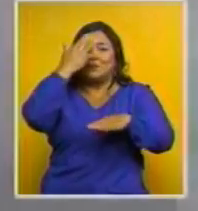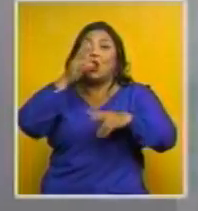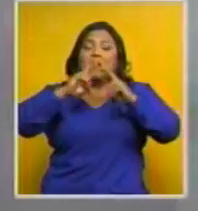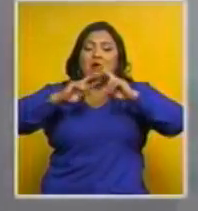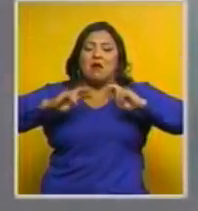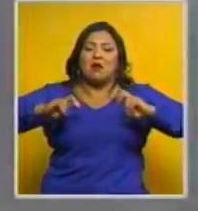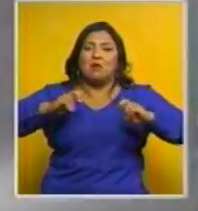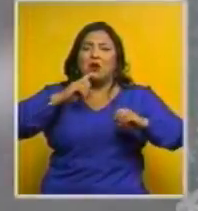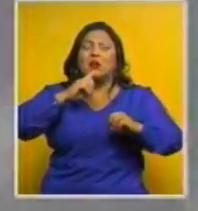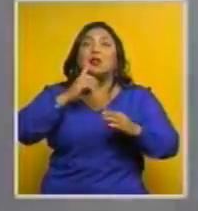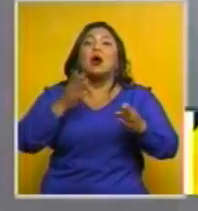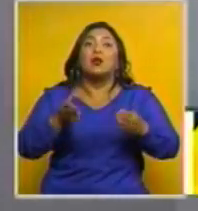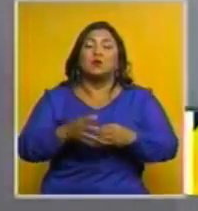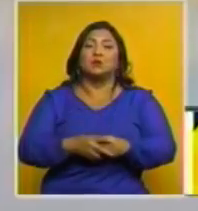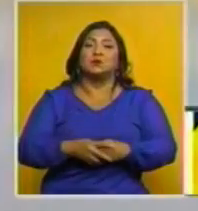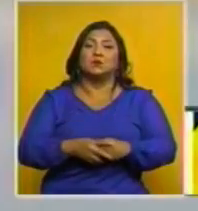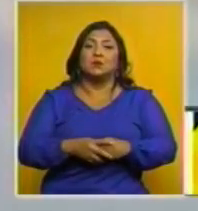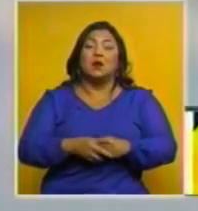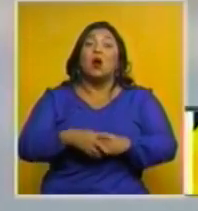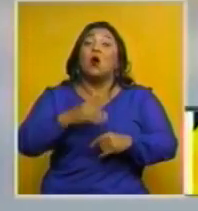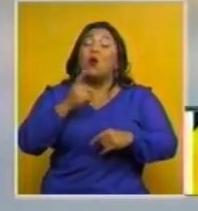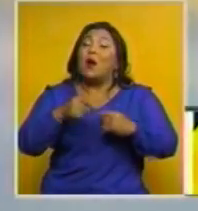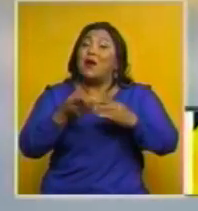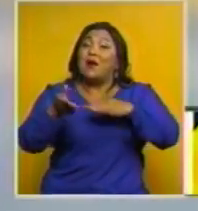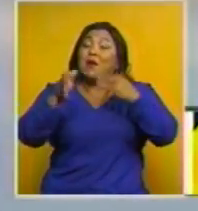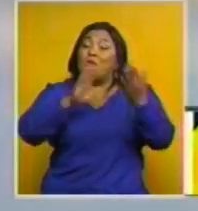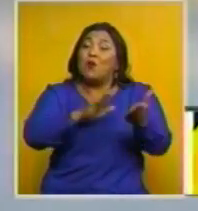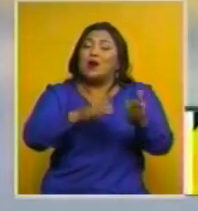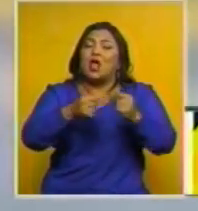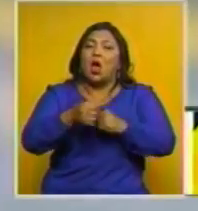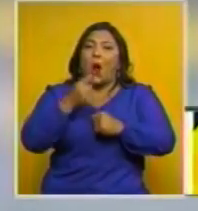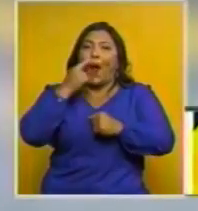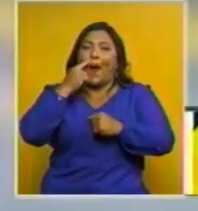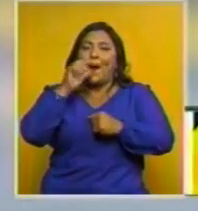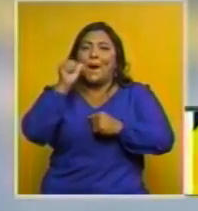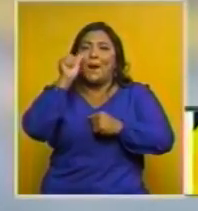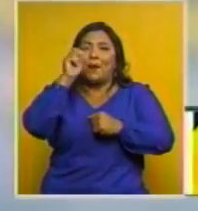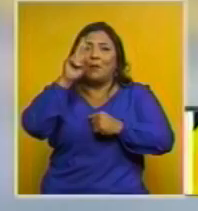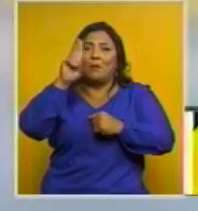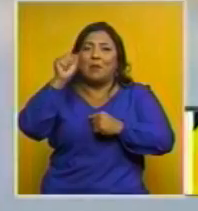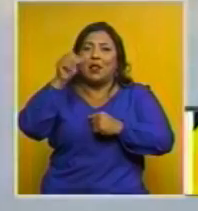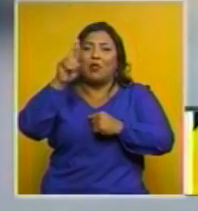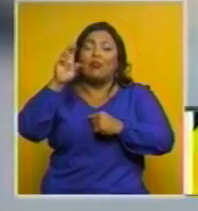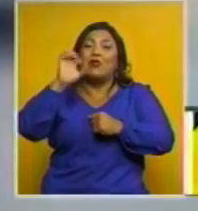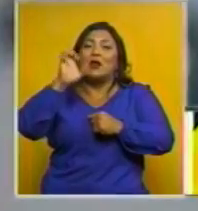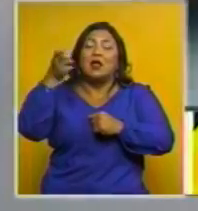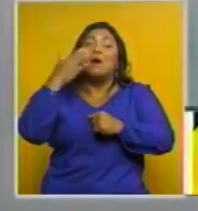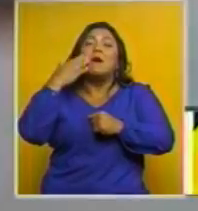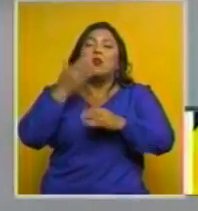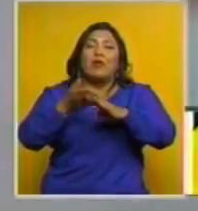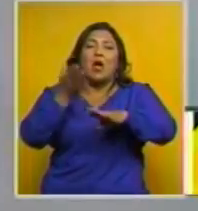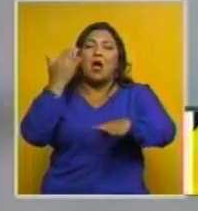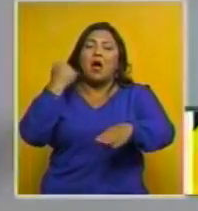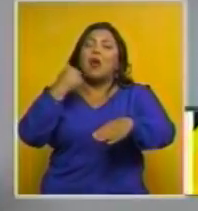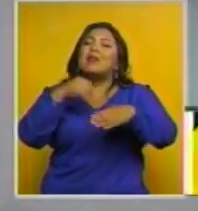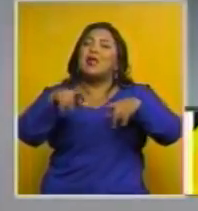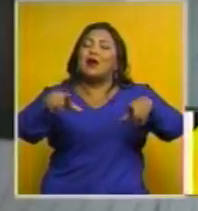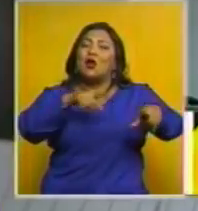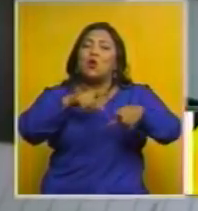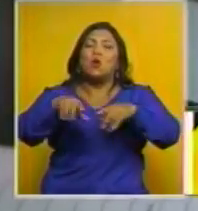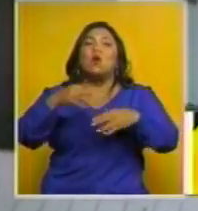investigación aperturada tras la muerte de Andrés Padilla Delgado en los disturbios registrados en el sector de